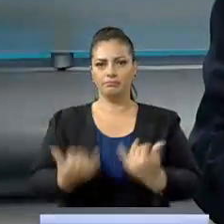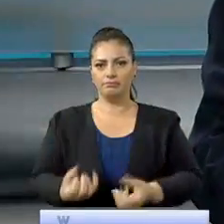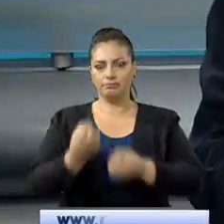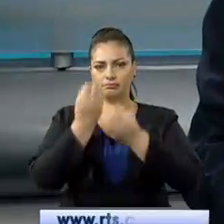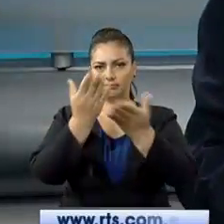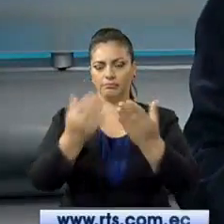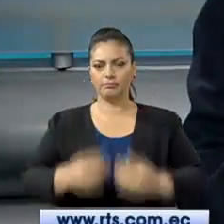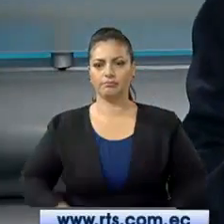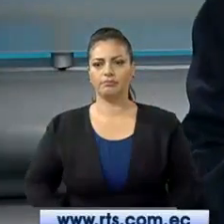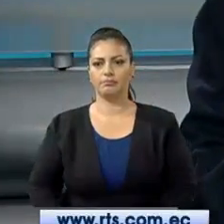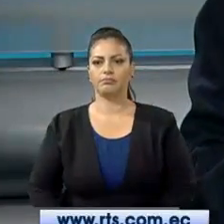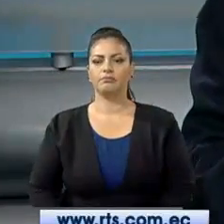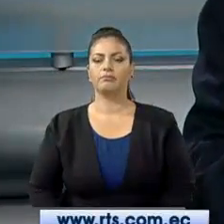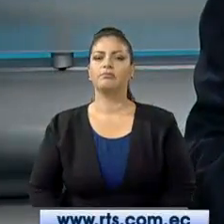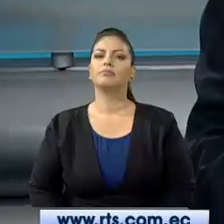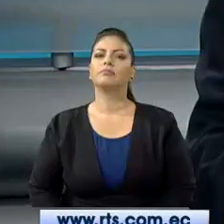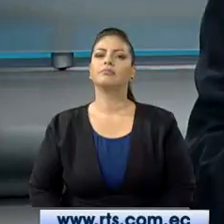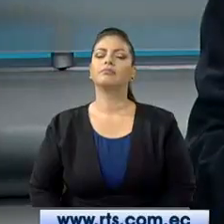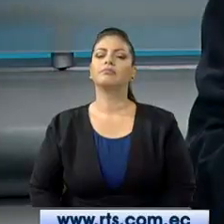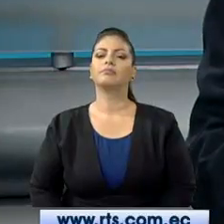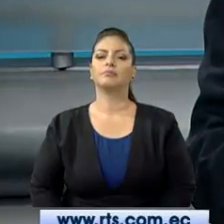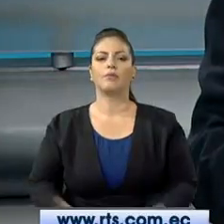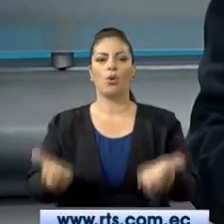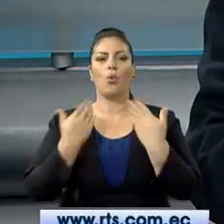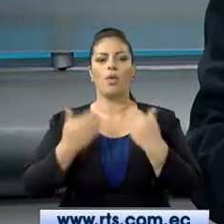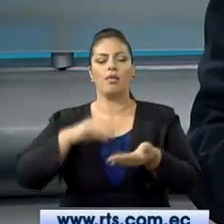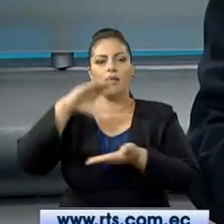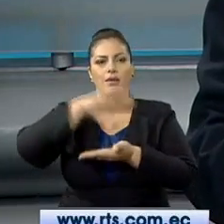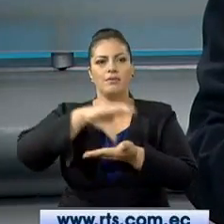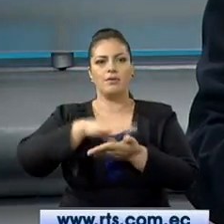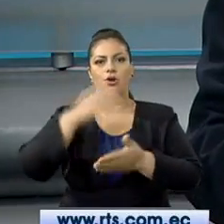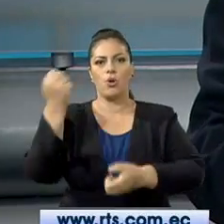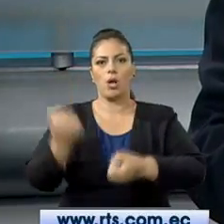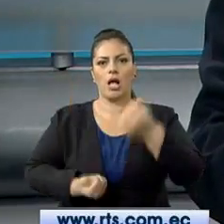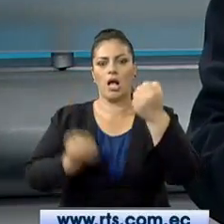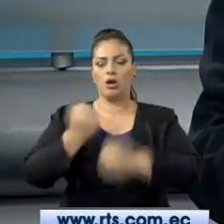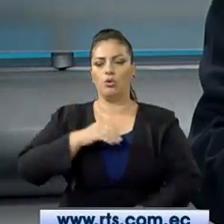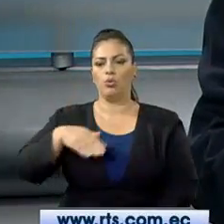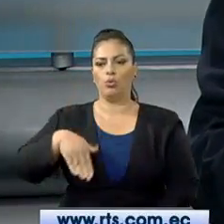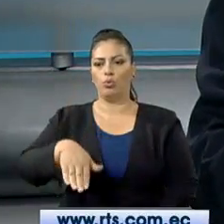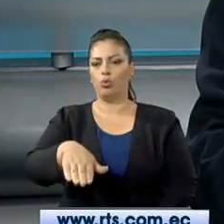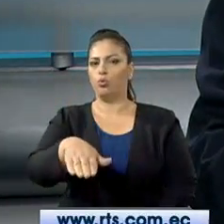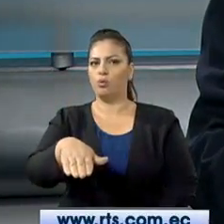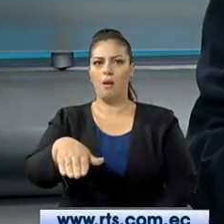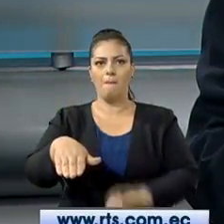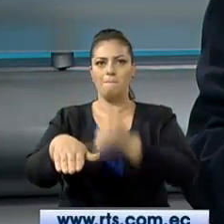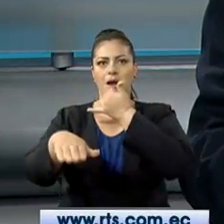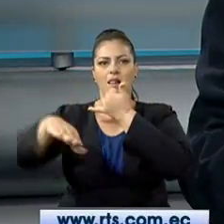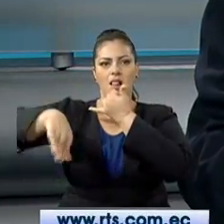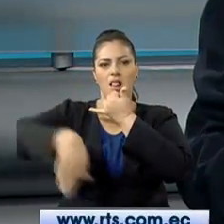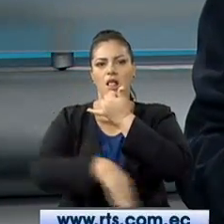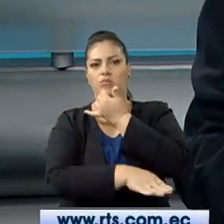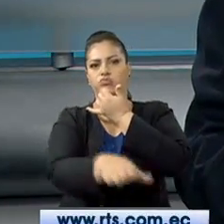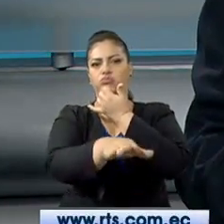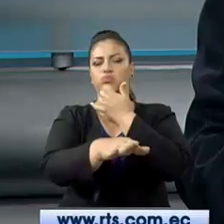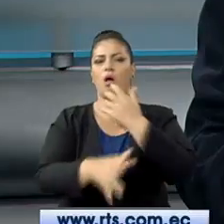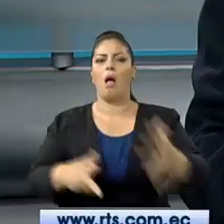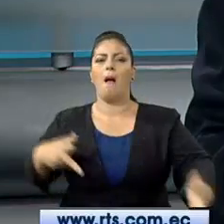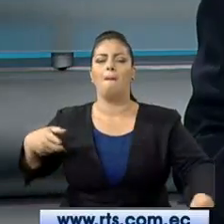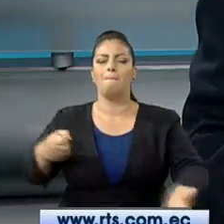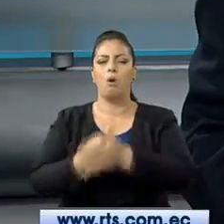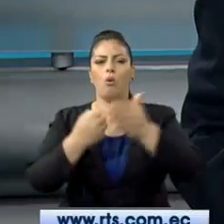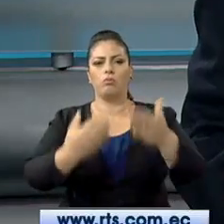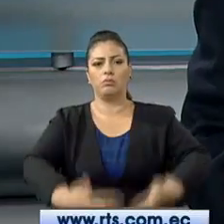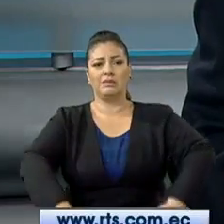que circulaba en contravía por el centro de Guayaquil perdió pista y terminó estrellándose contra una estructura metálica. El accidente